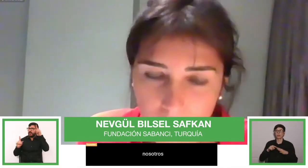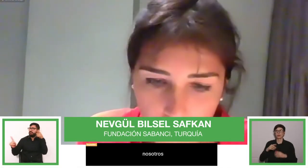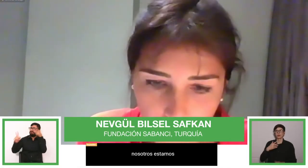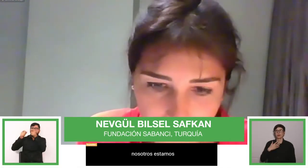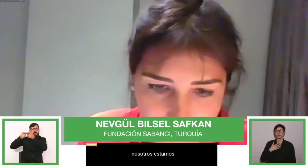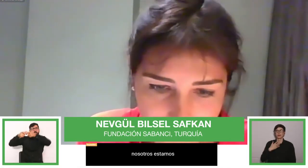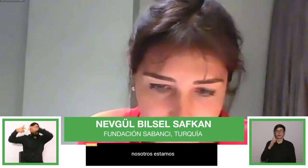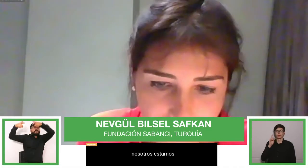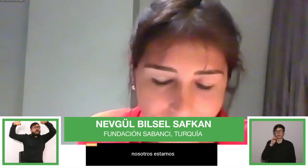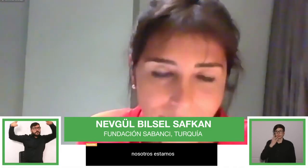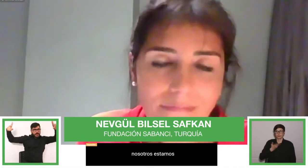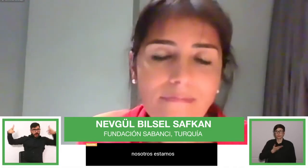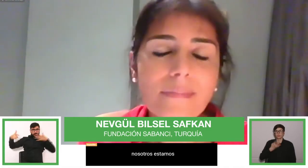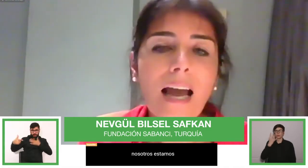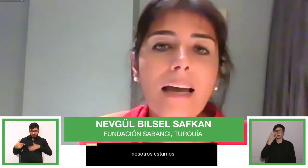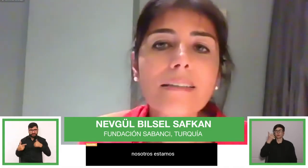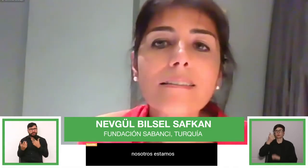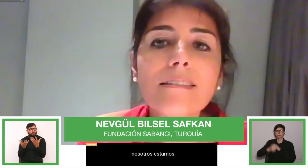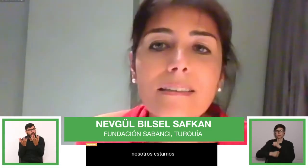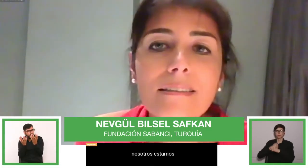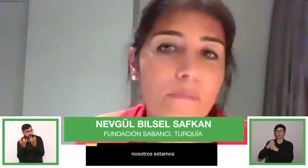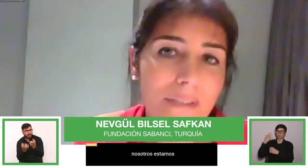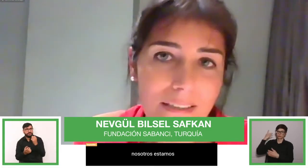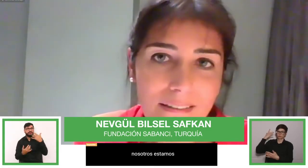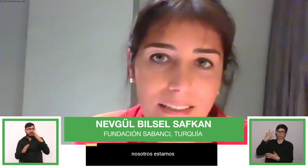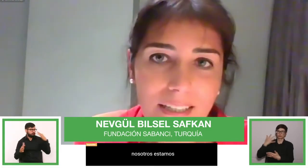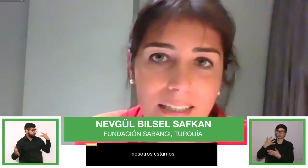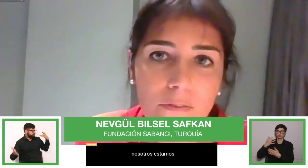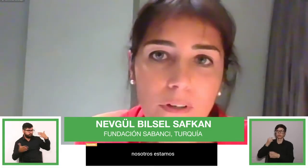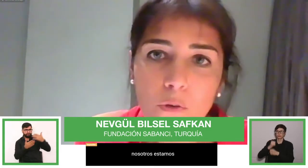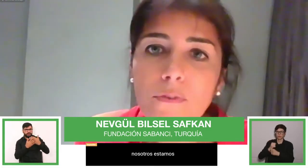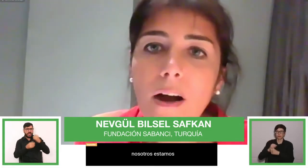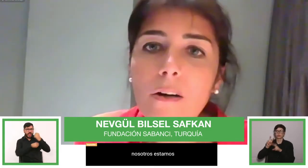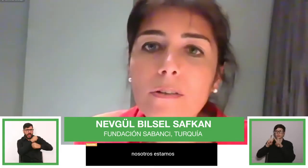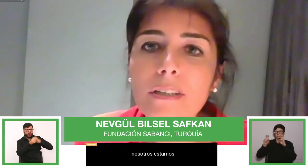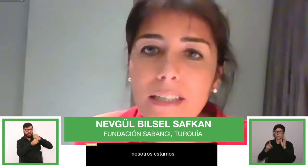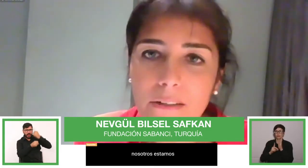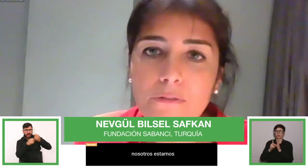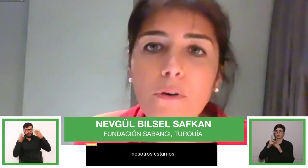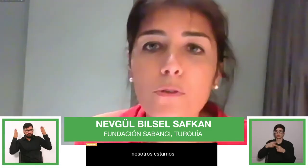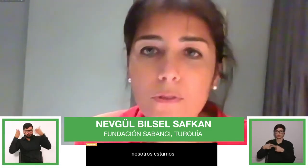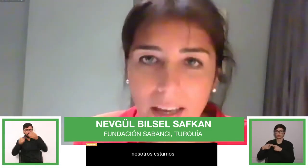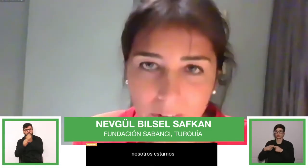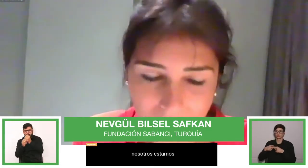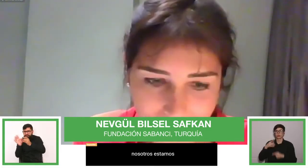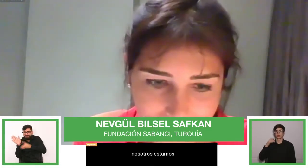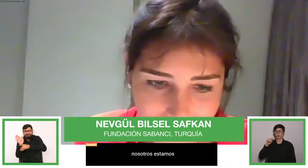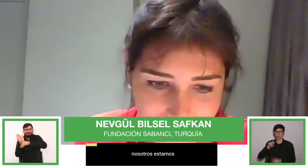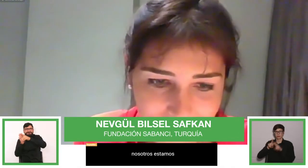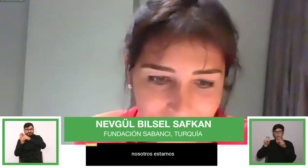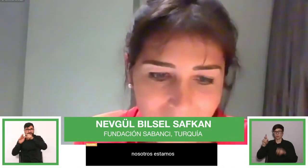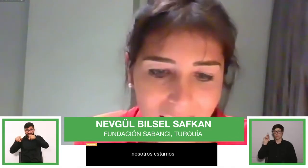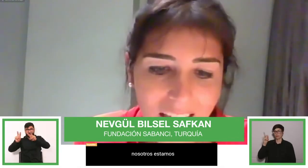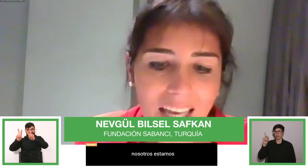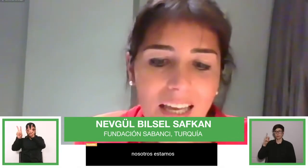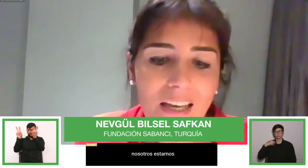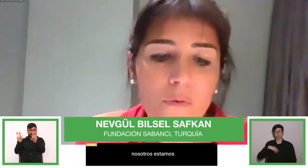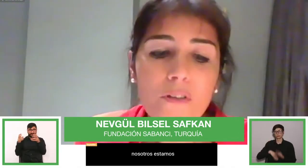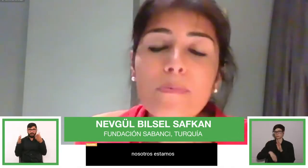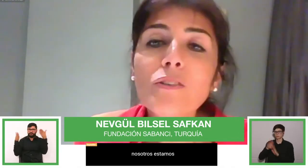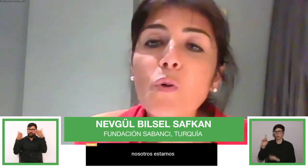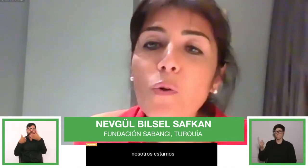Tenemos 46 años que hemos trabajado en desarrollo social y la discapacidad es una de nuestras